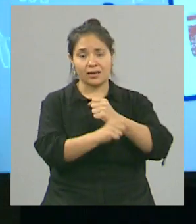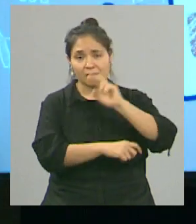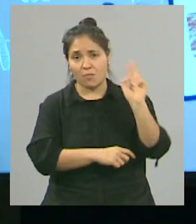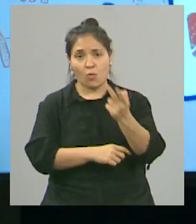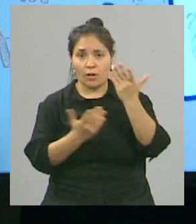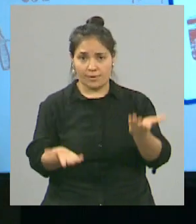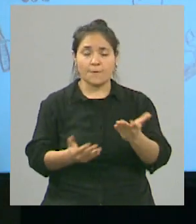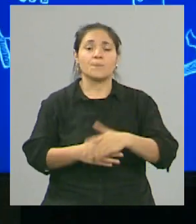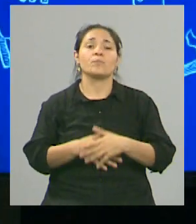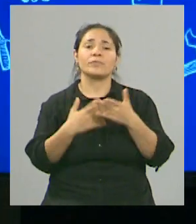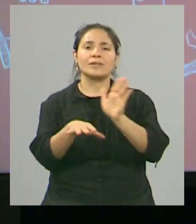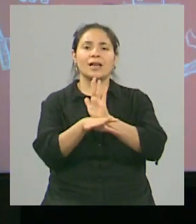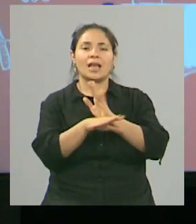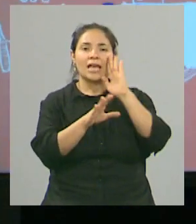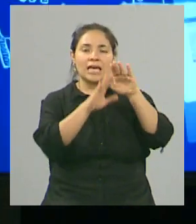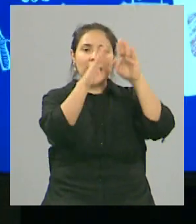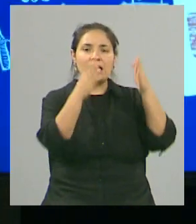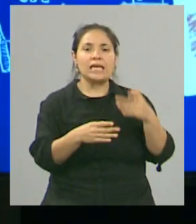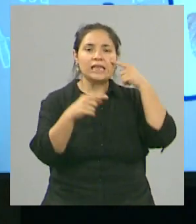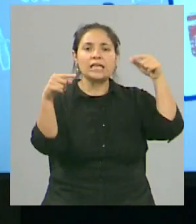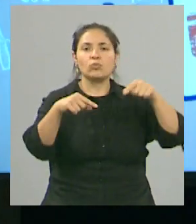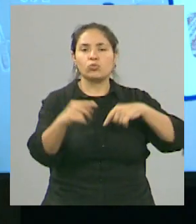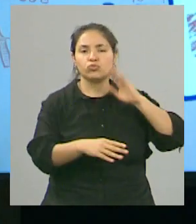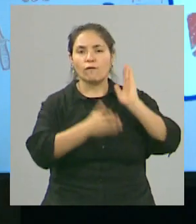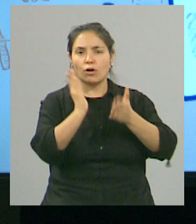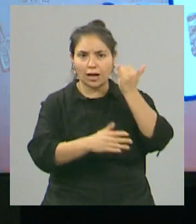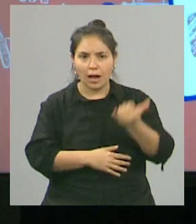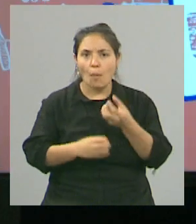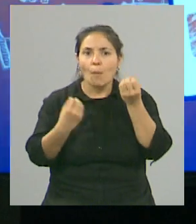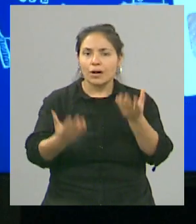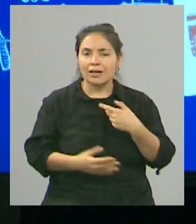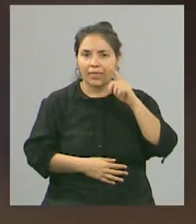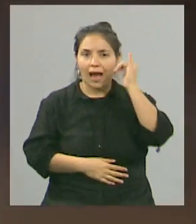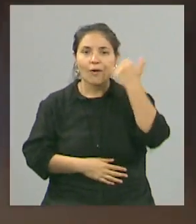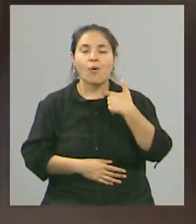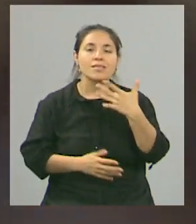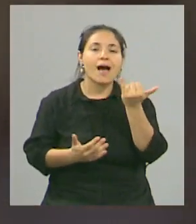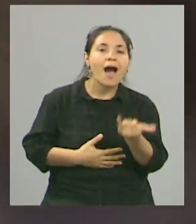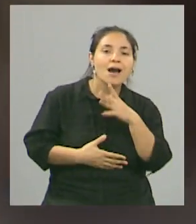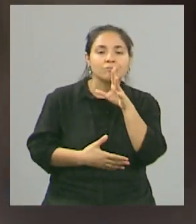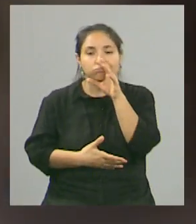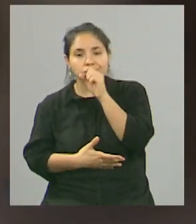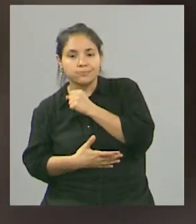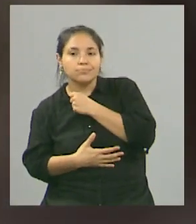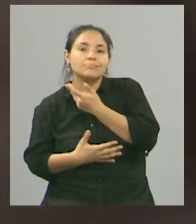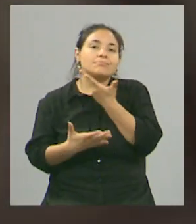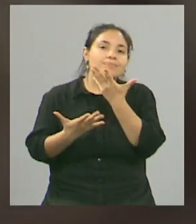empieza a mostrarse y a descubrirse una trama de complicidades, una trama